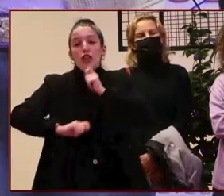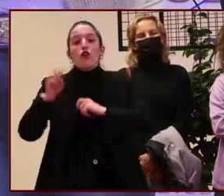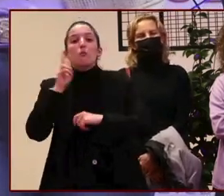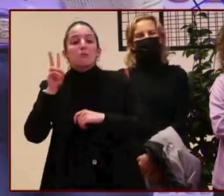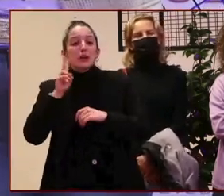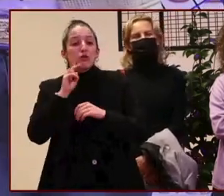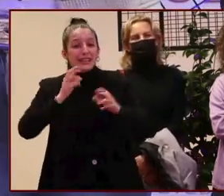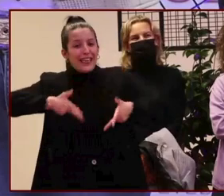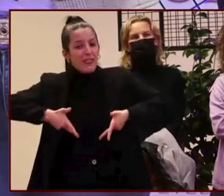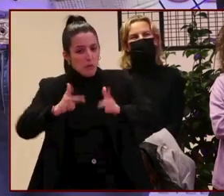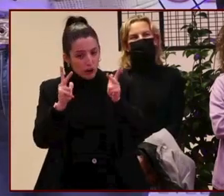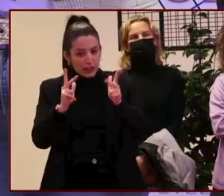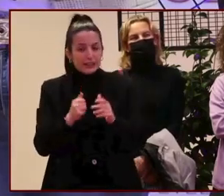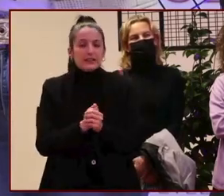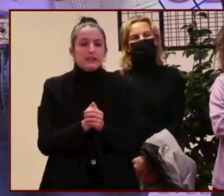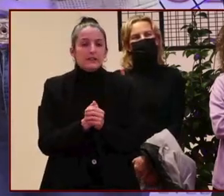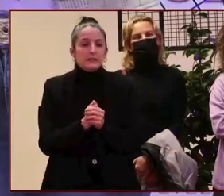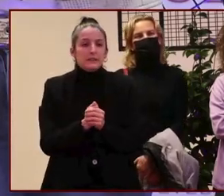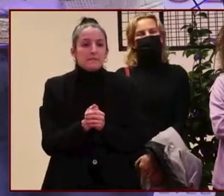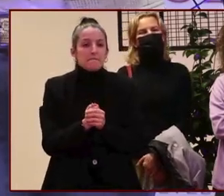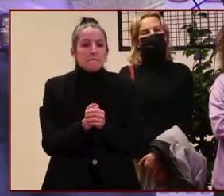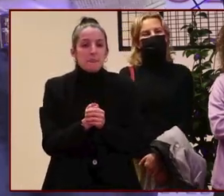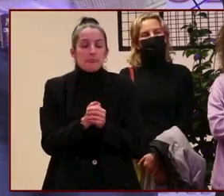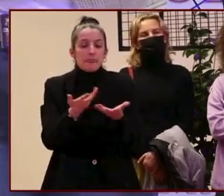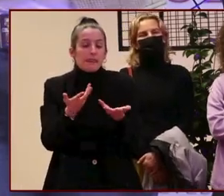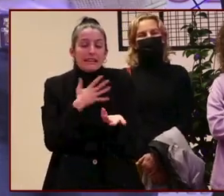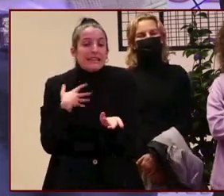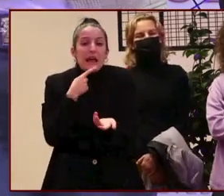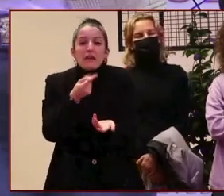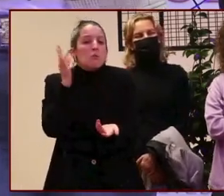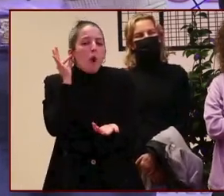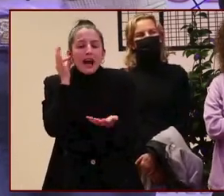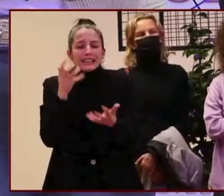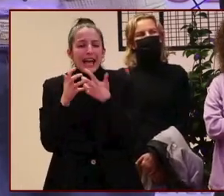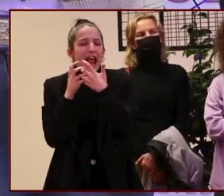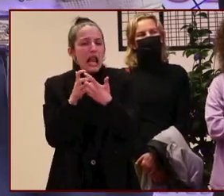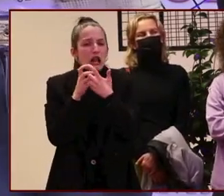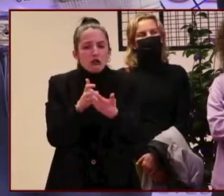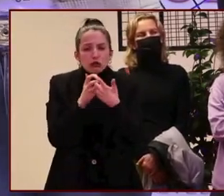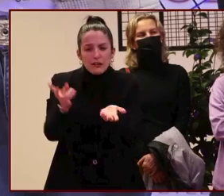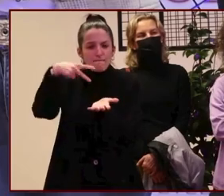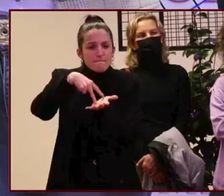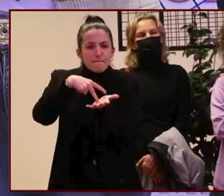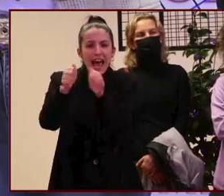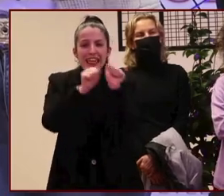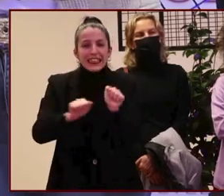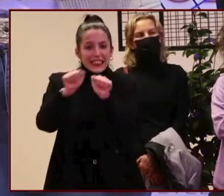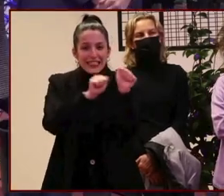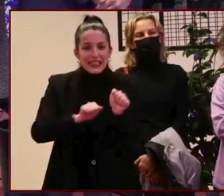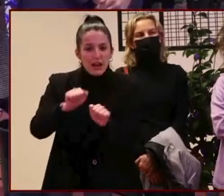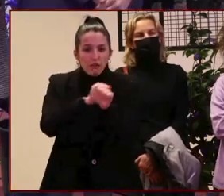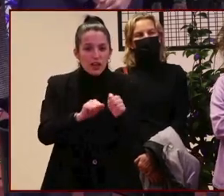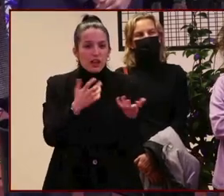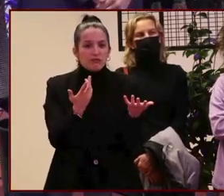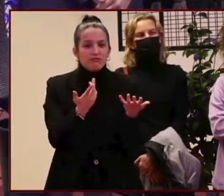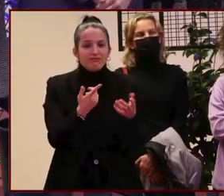ciertamente mujeres que él hoy está que se ponen de pie para defender a sus justas causas